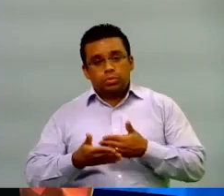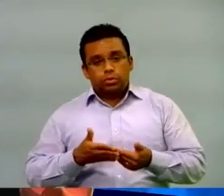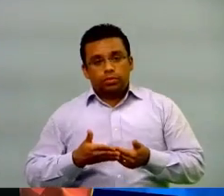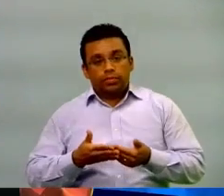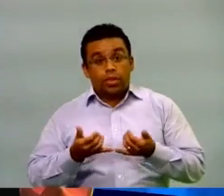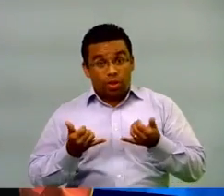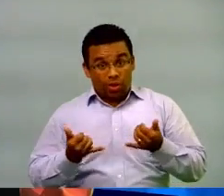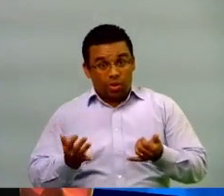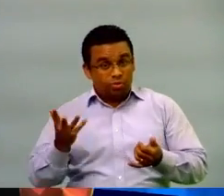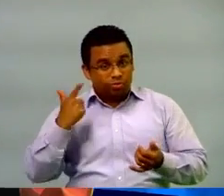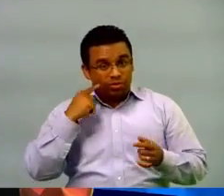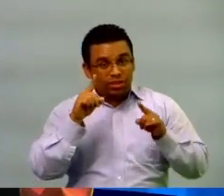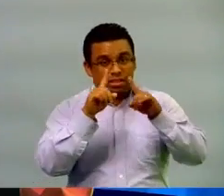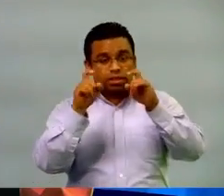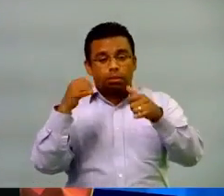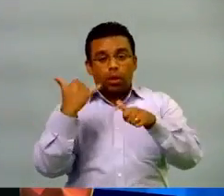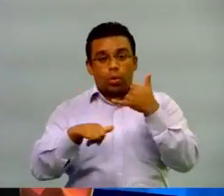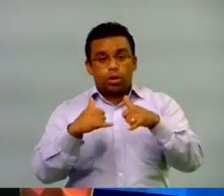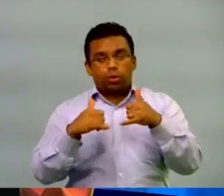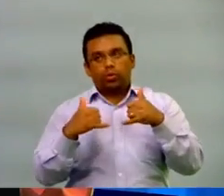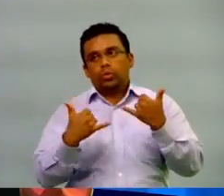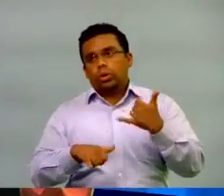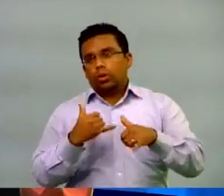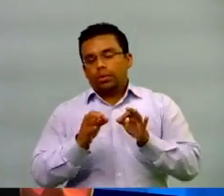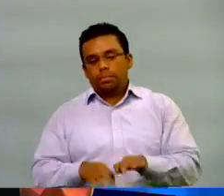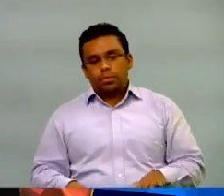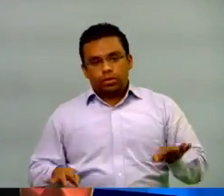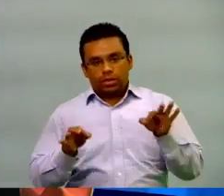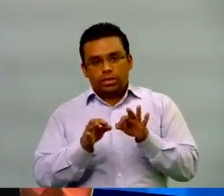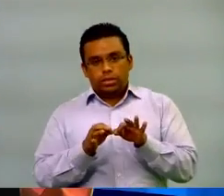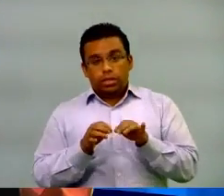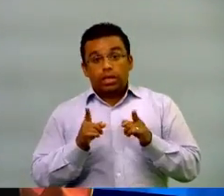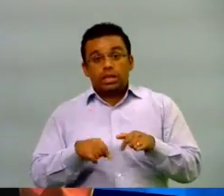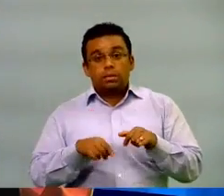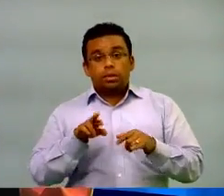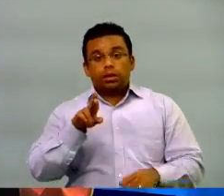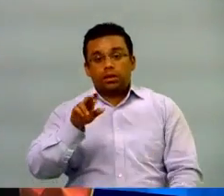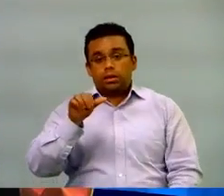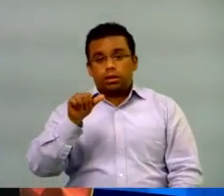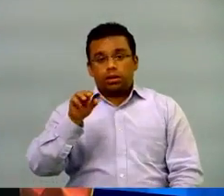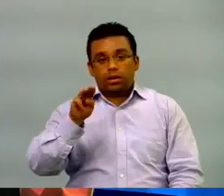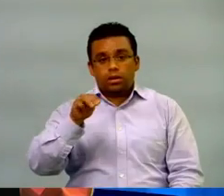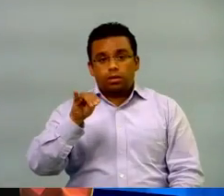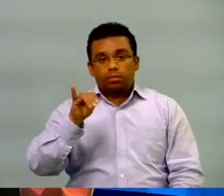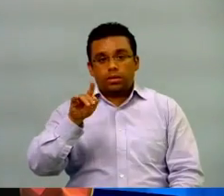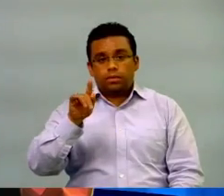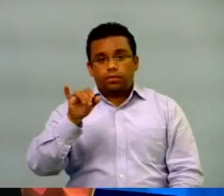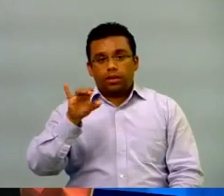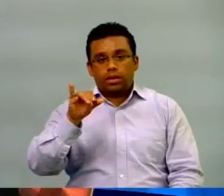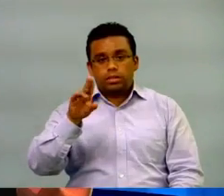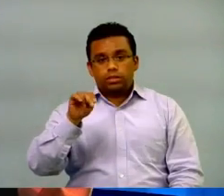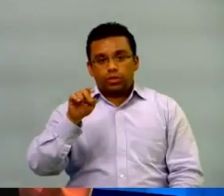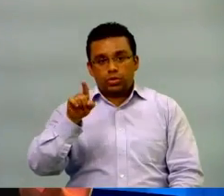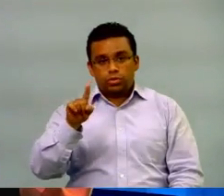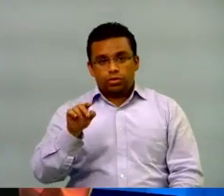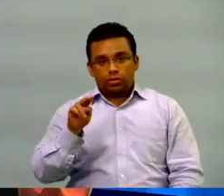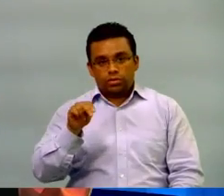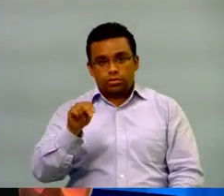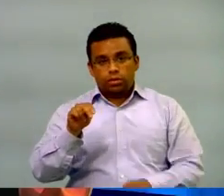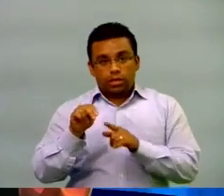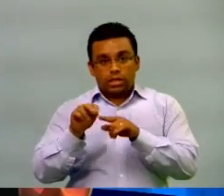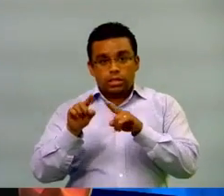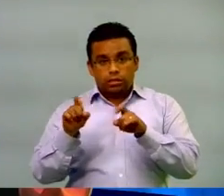de la parte de la gamificación y creo que eso es una de las herramientas que debemos seguir involucrando en nuestro